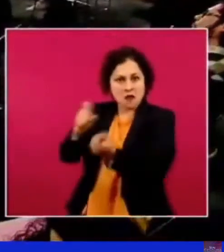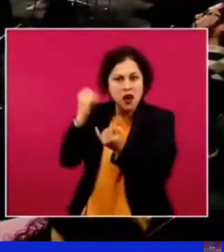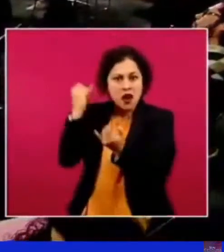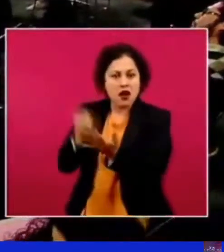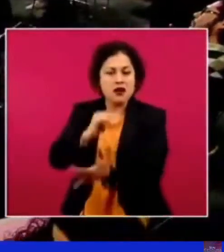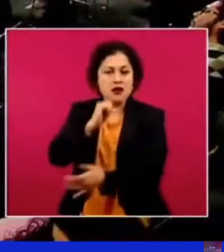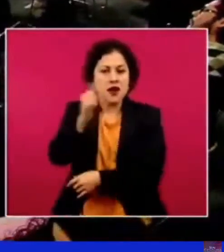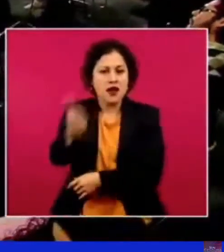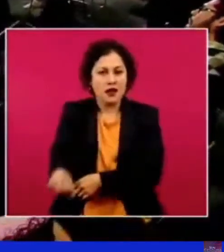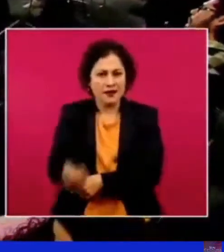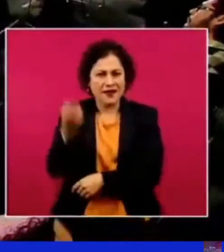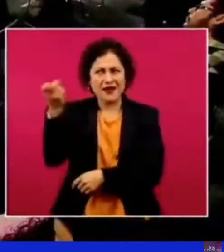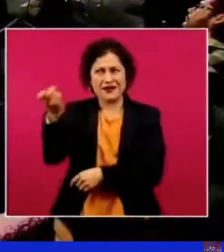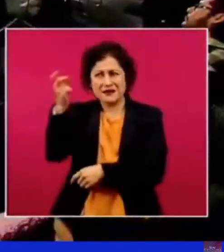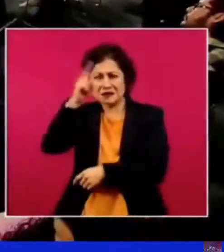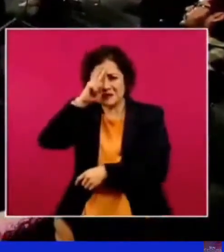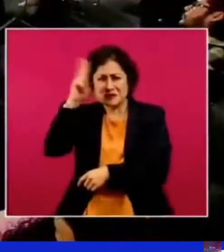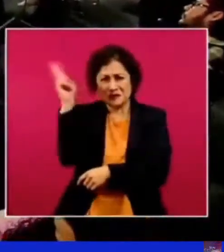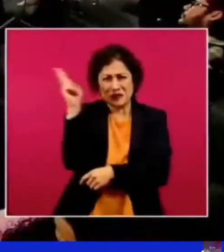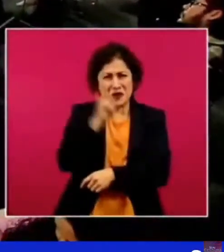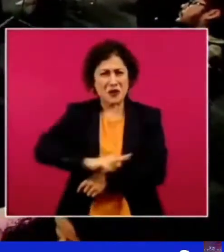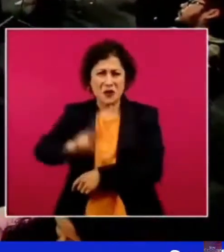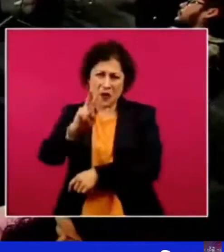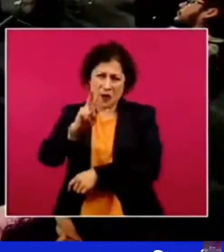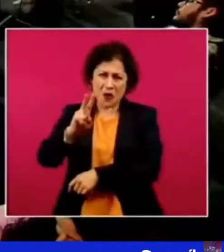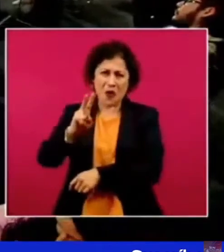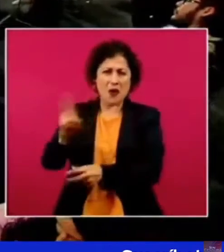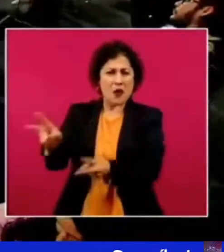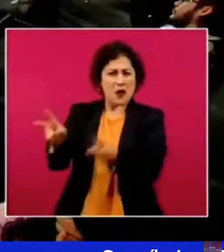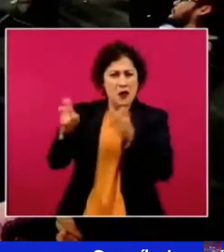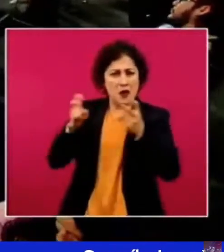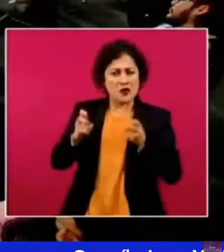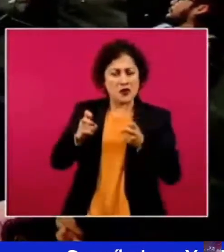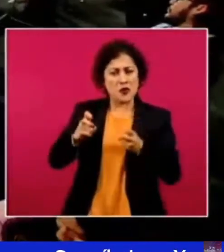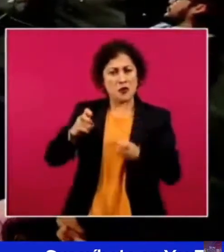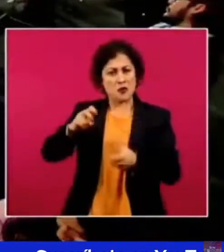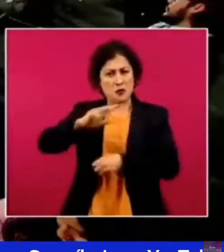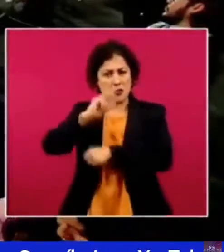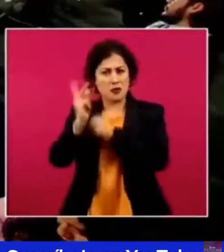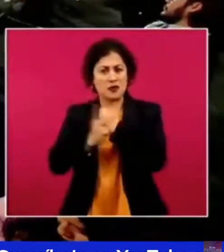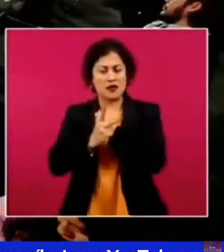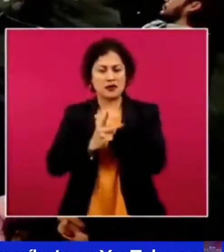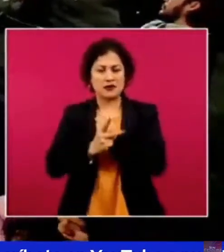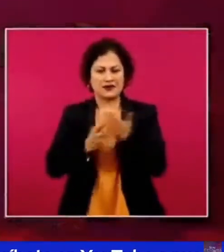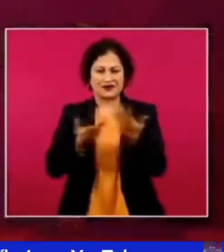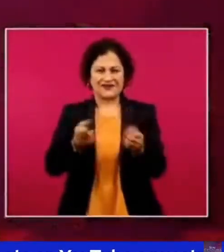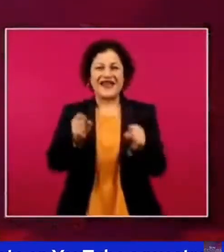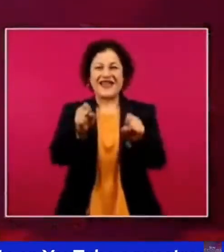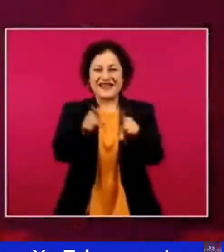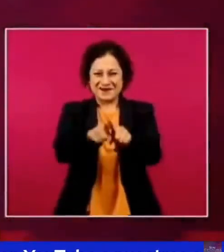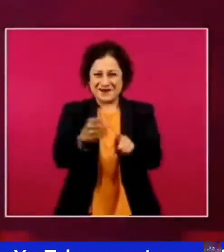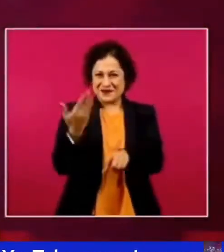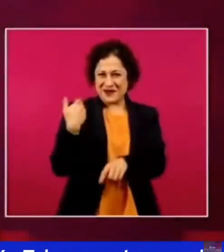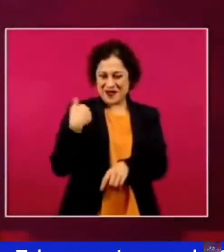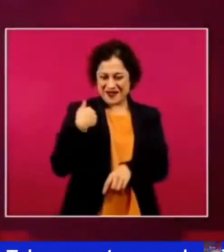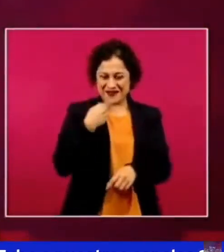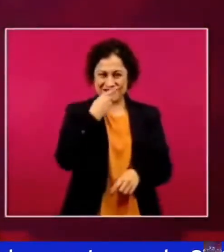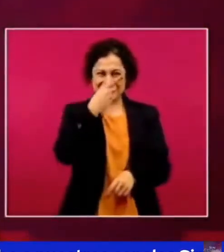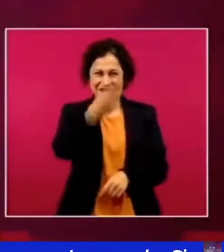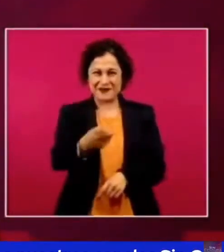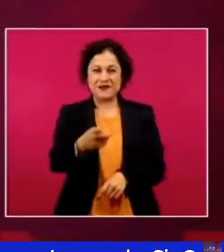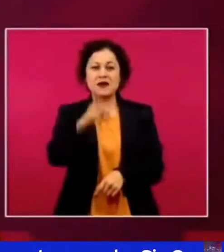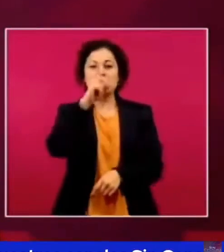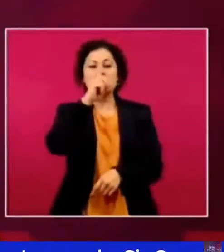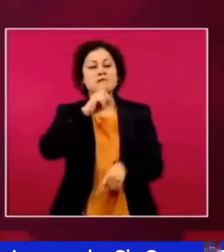mayor. Es como esto, de que no aumentes el salario porque ahí viene